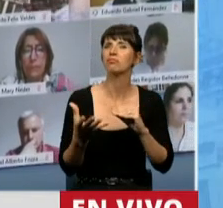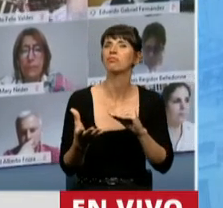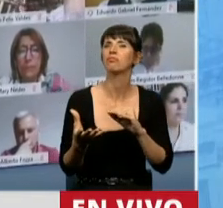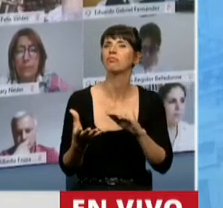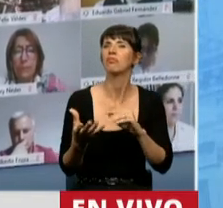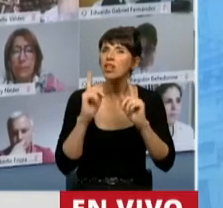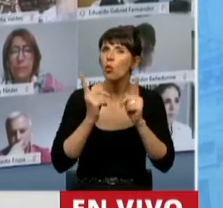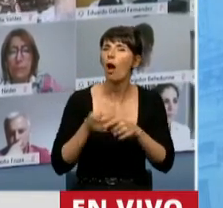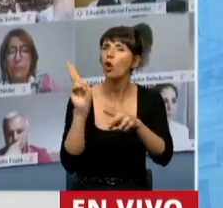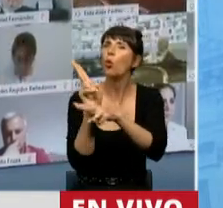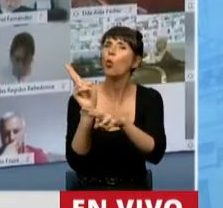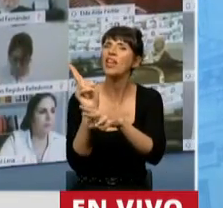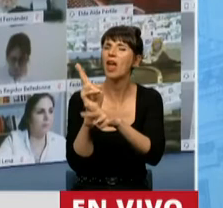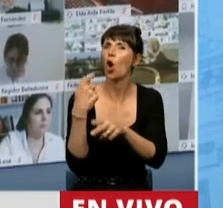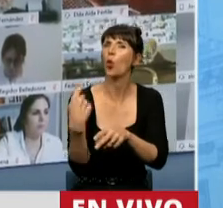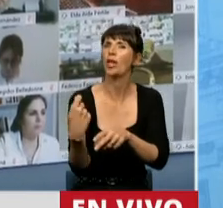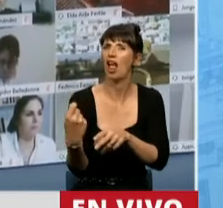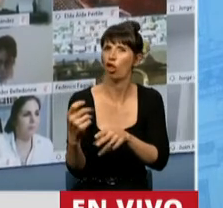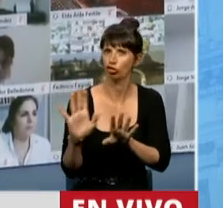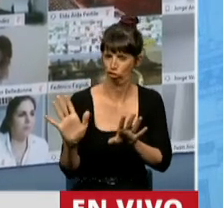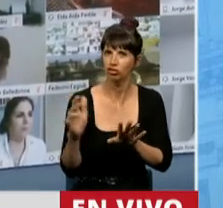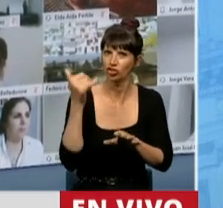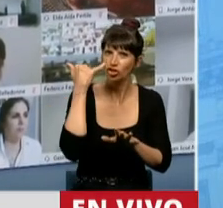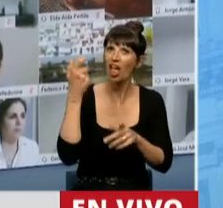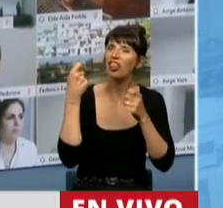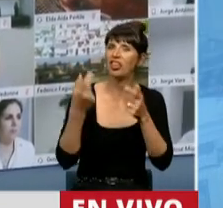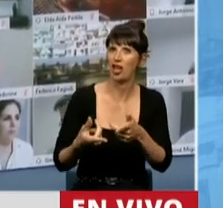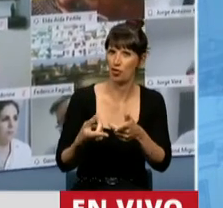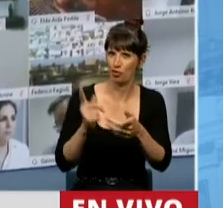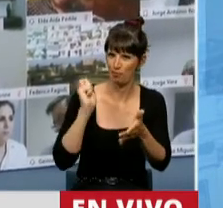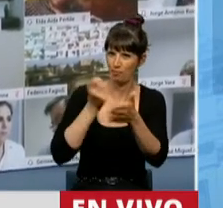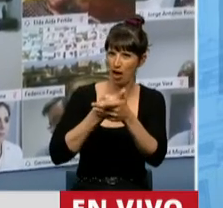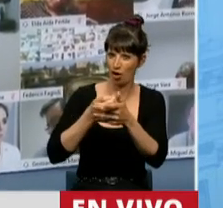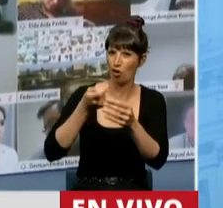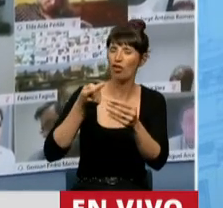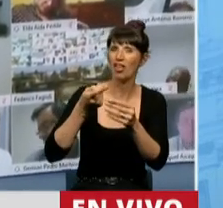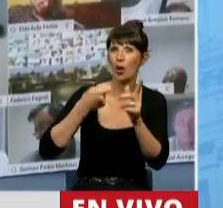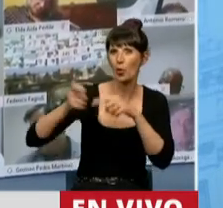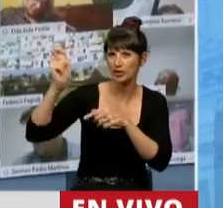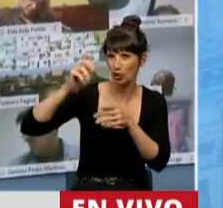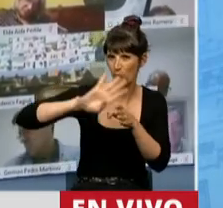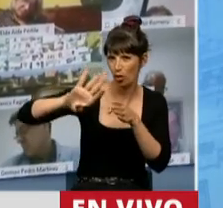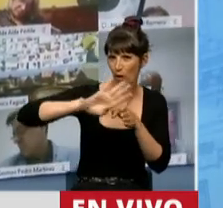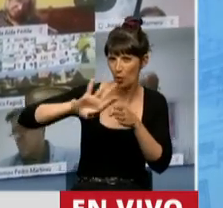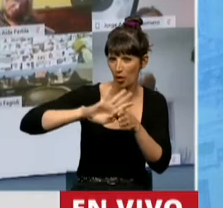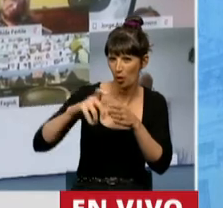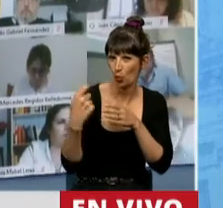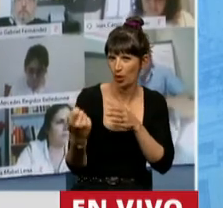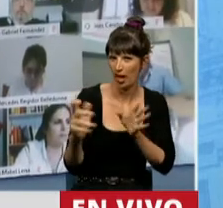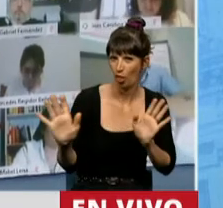que ingresaron al Fondo de Reparación Histórica, cosa que no estaba, garantías que no